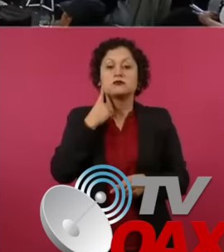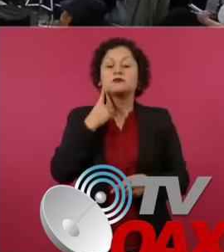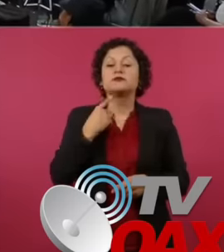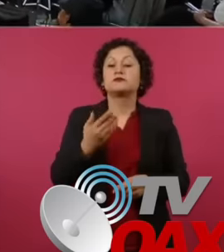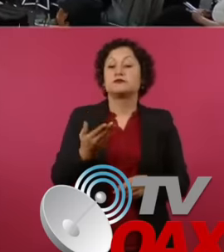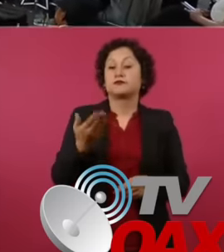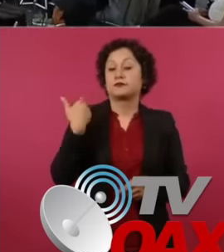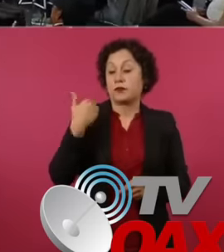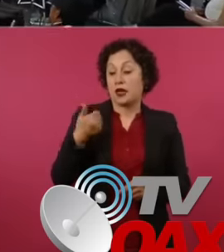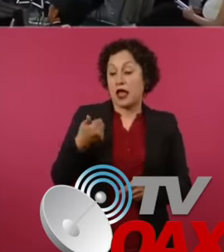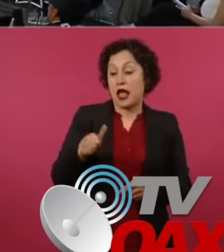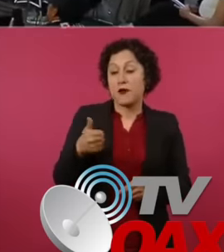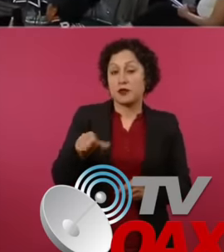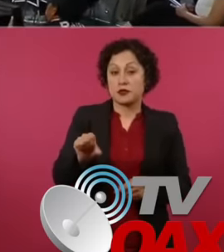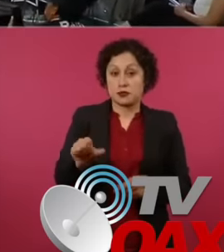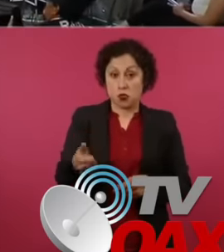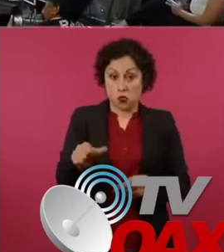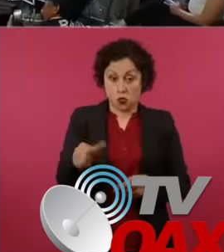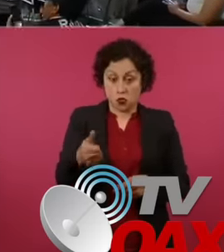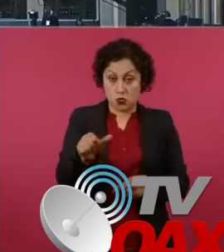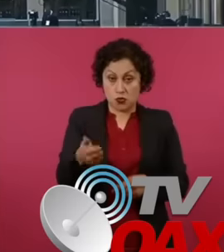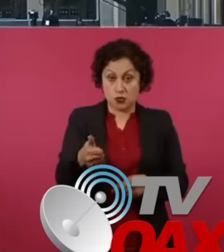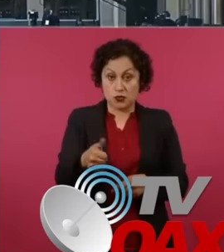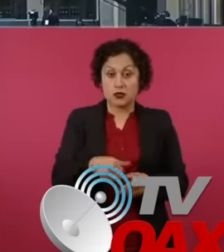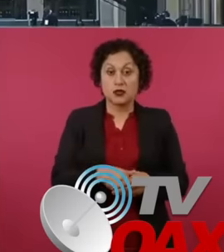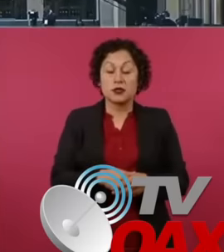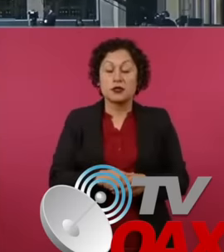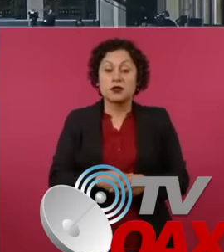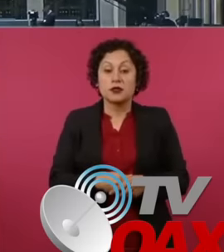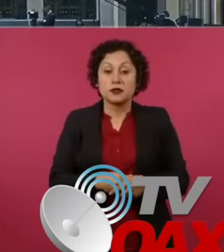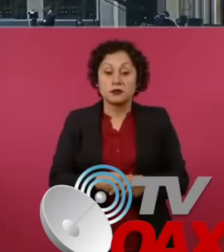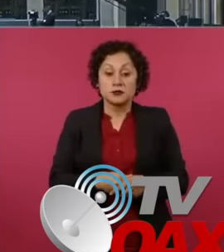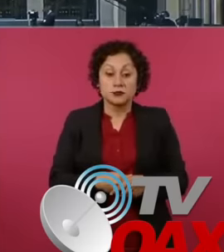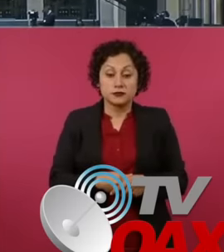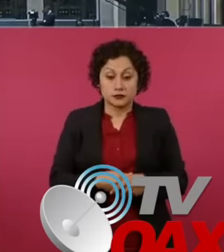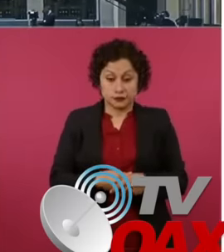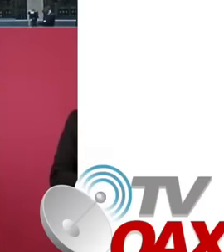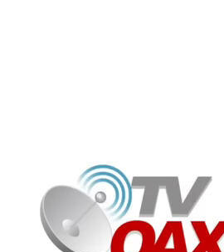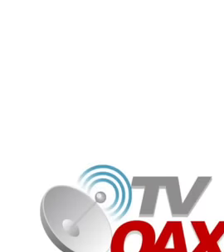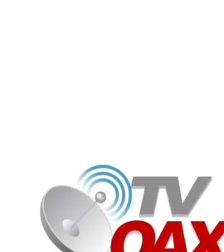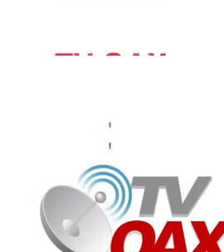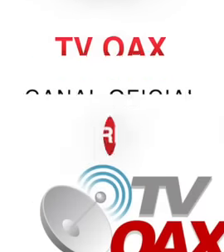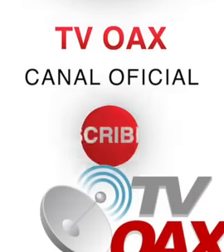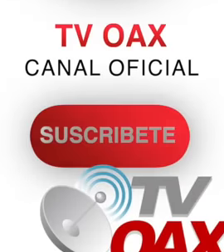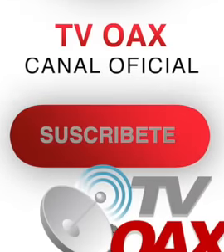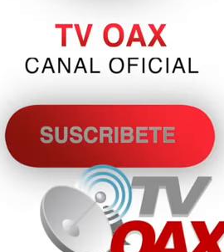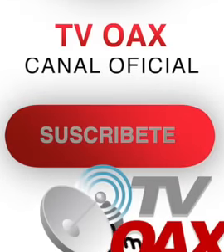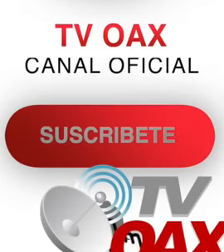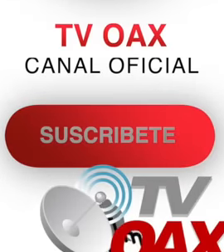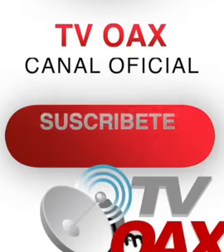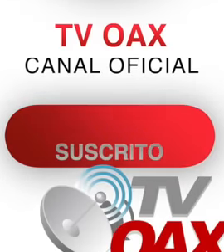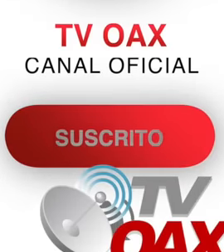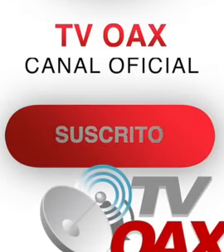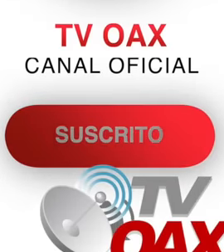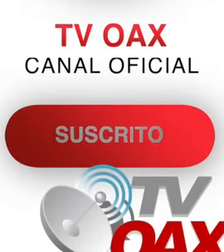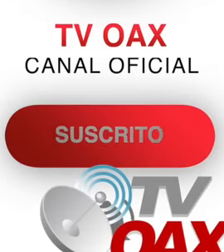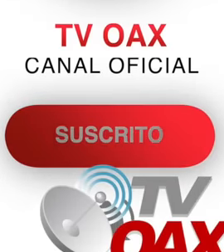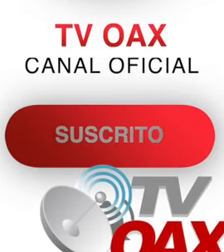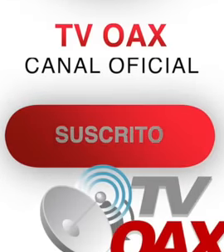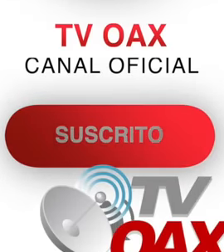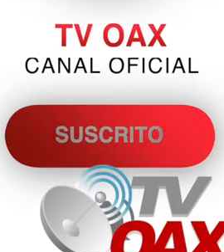abril, de un recordatorio. Es la banda de música, la banda sinfónica